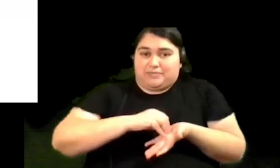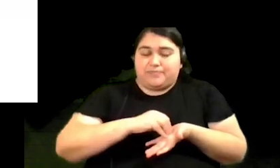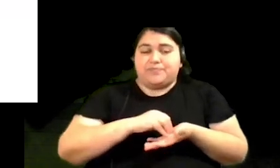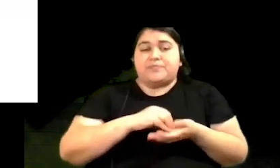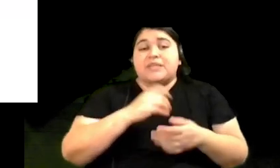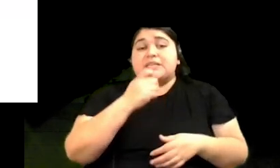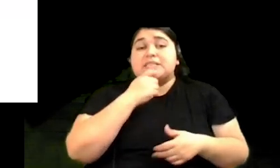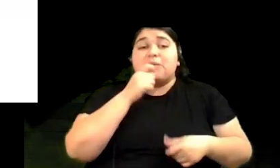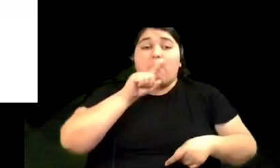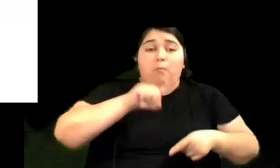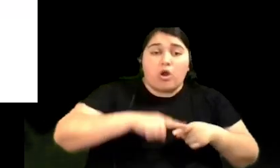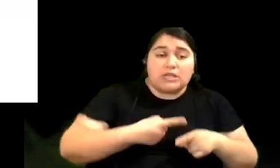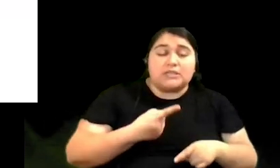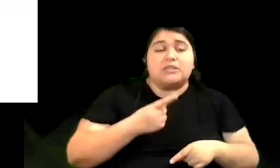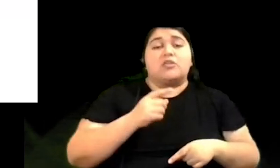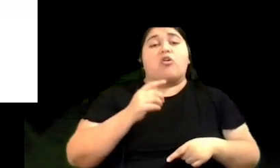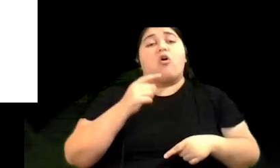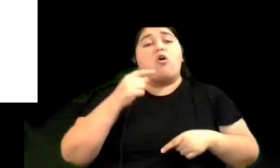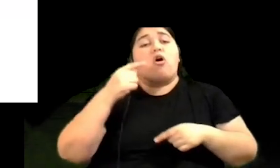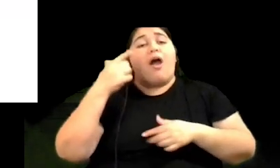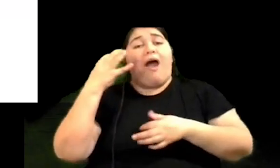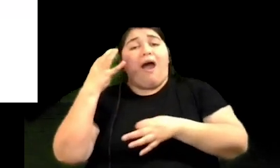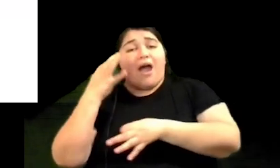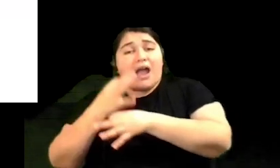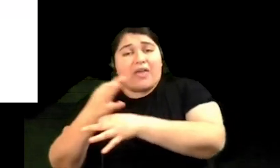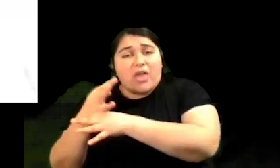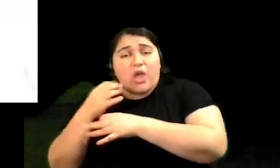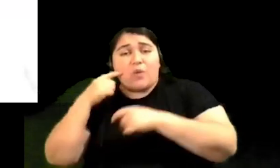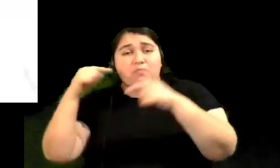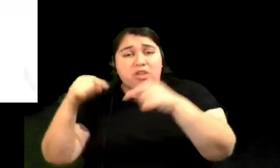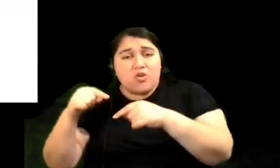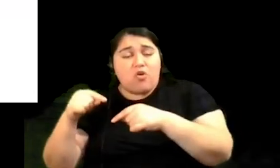sean políticos, sean académicos, sean